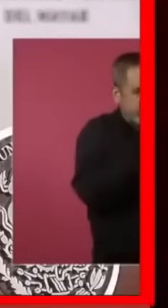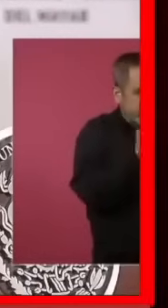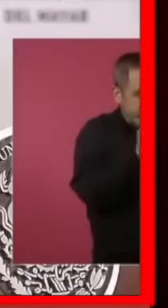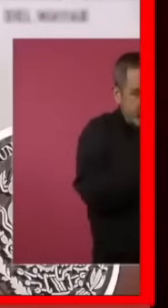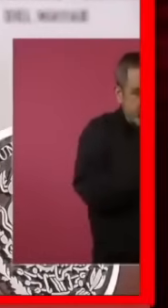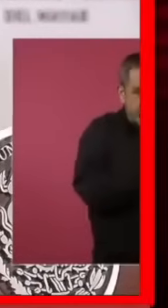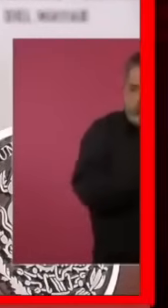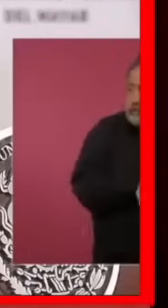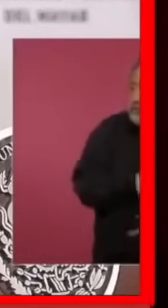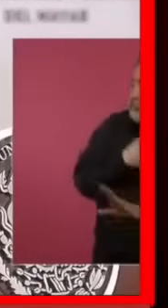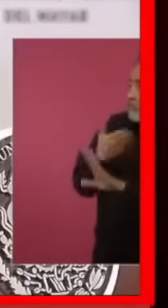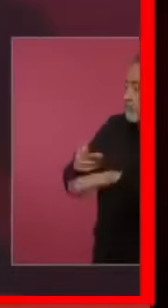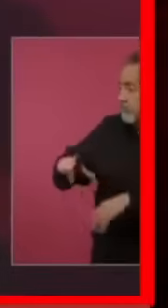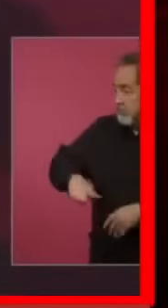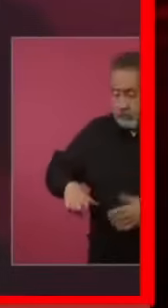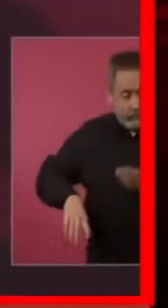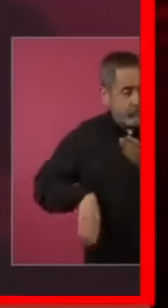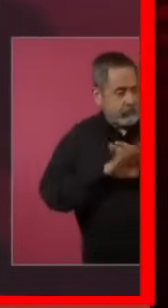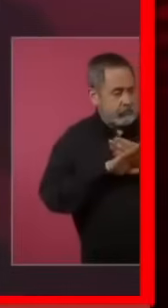no proceda.